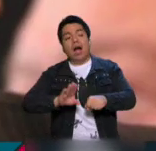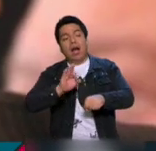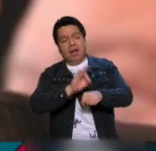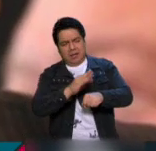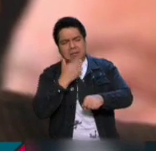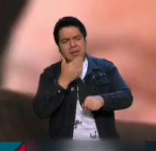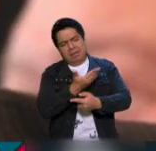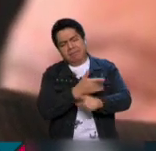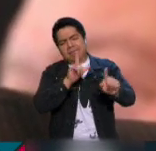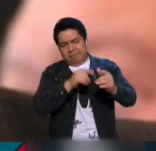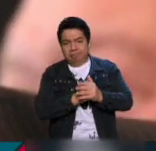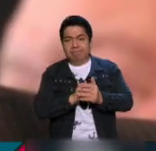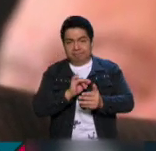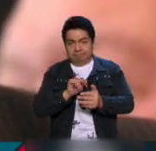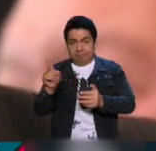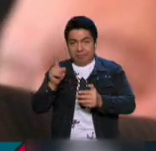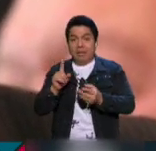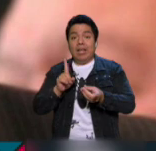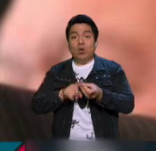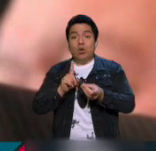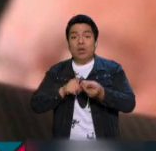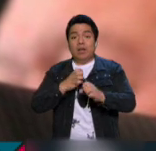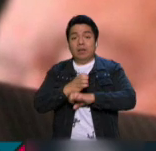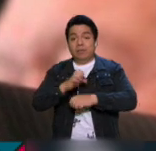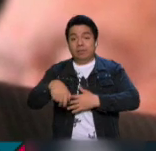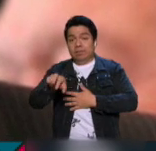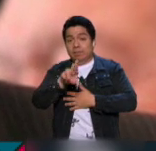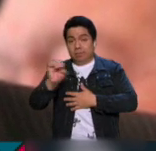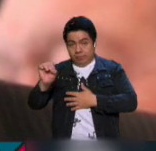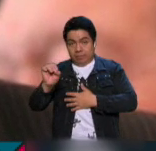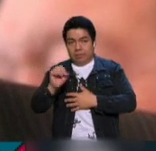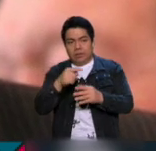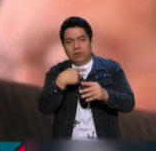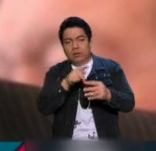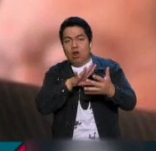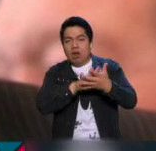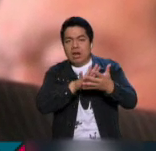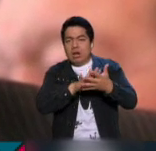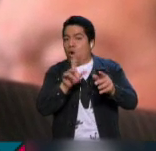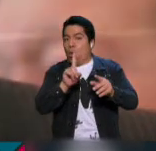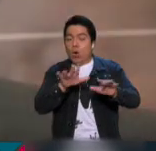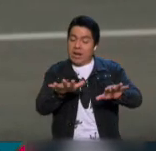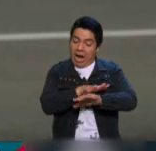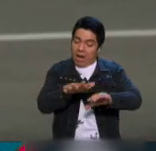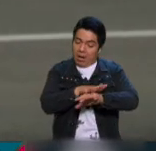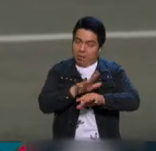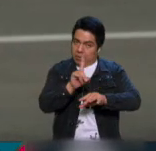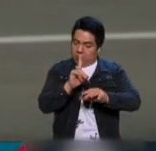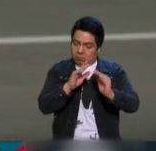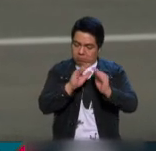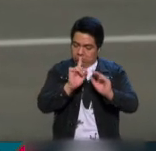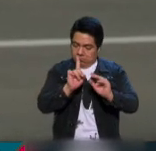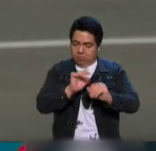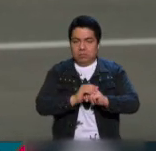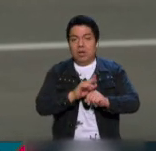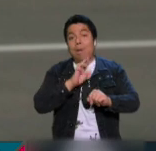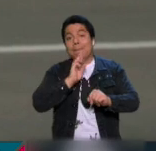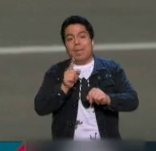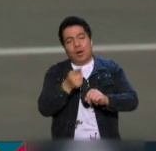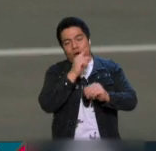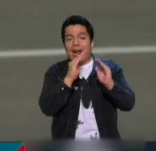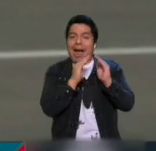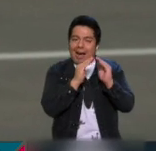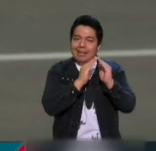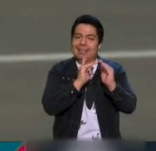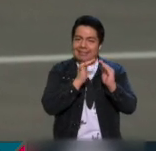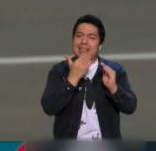al juzgado segundo de distrito en el estado de Quintana Roo, le cambió las medidas cautelares al considerar que no ameritaba prisión preventiva y que la prisión